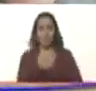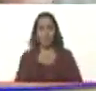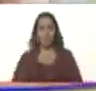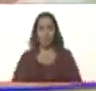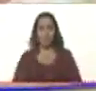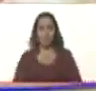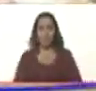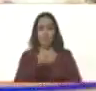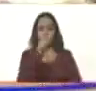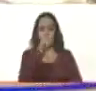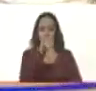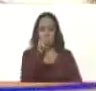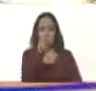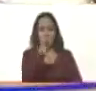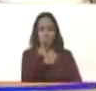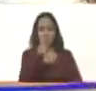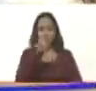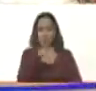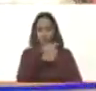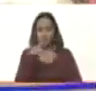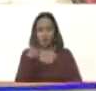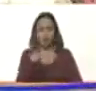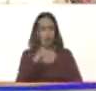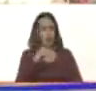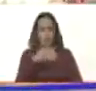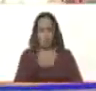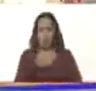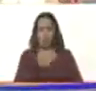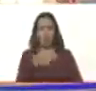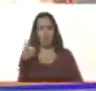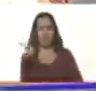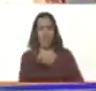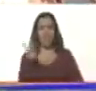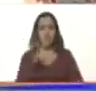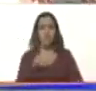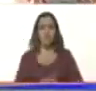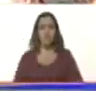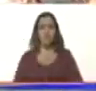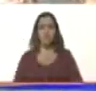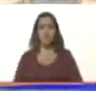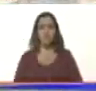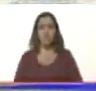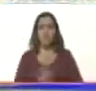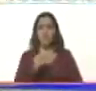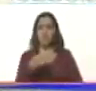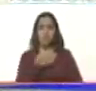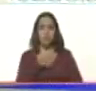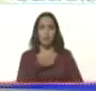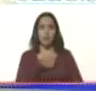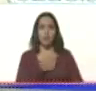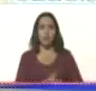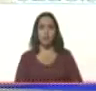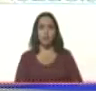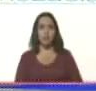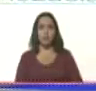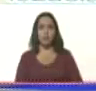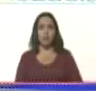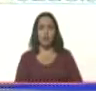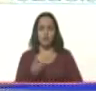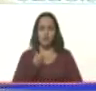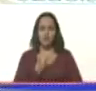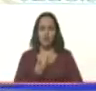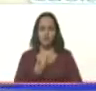el TIAR, ni sin el TIAR, no podrán con Venezuela. No podrán. Repudio y